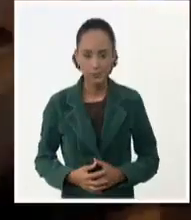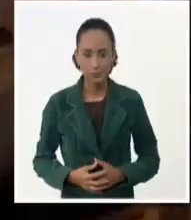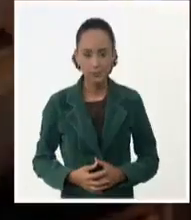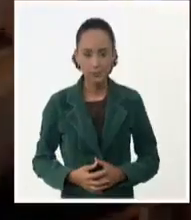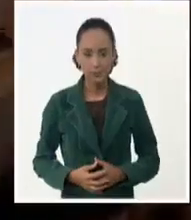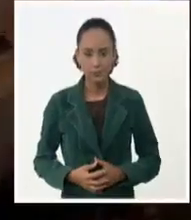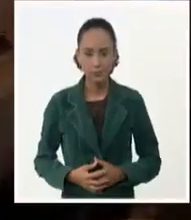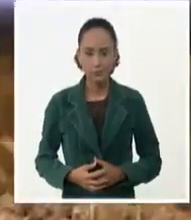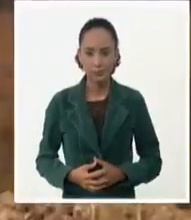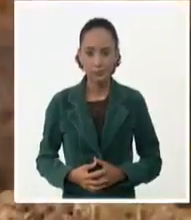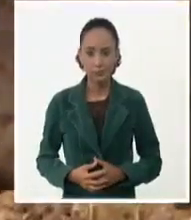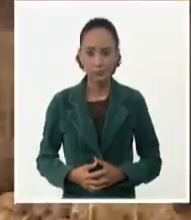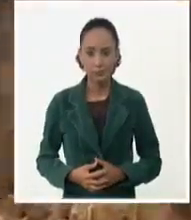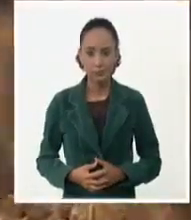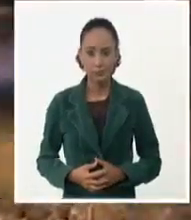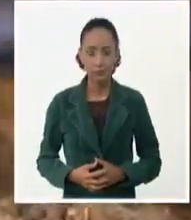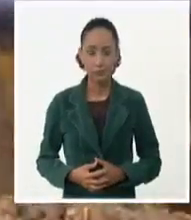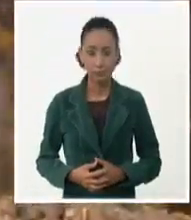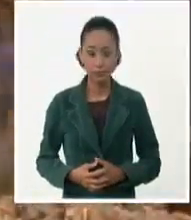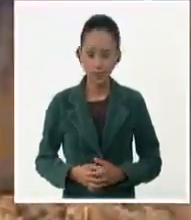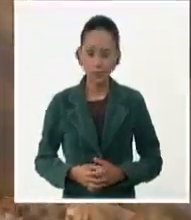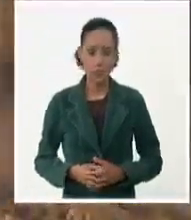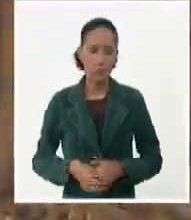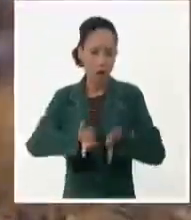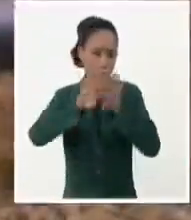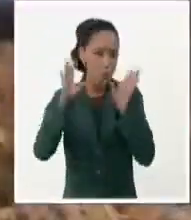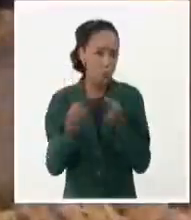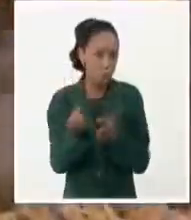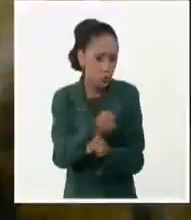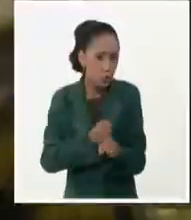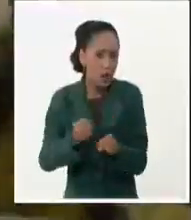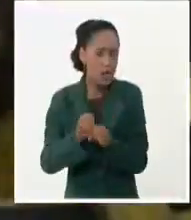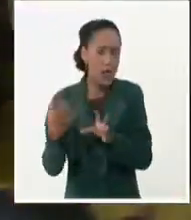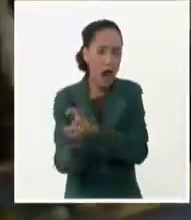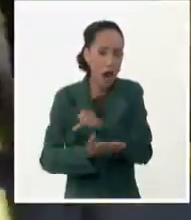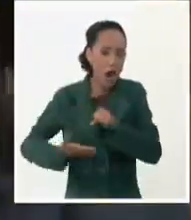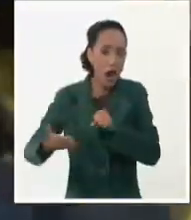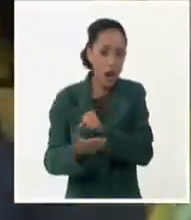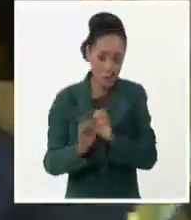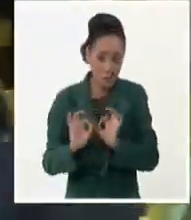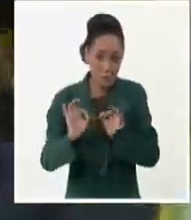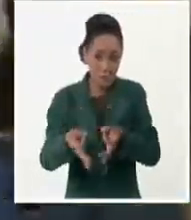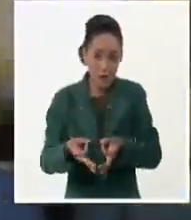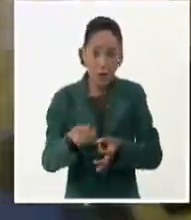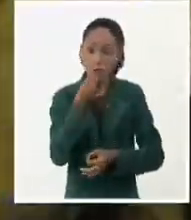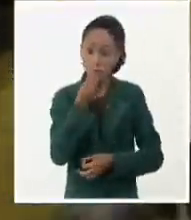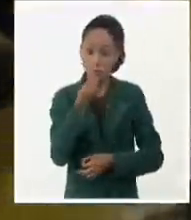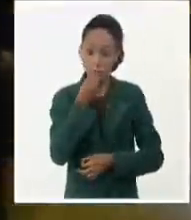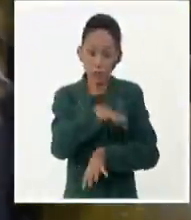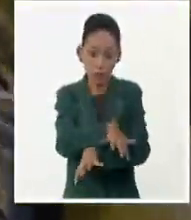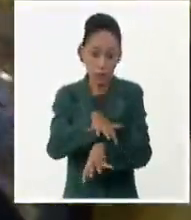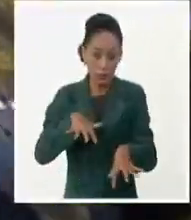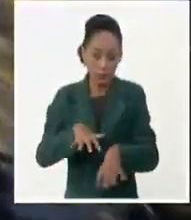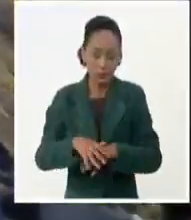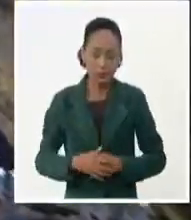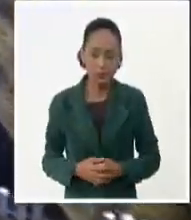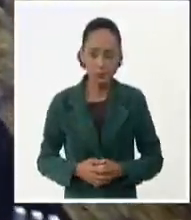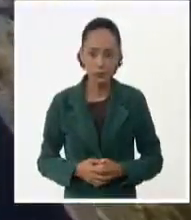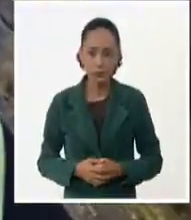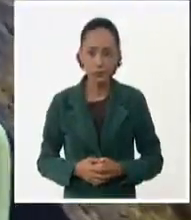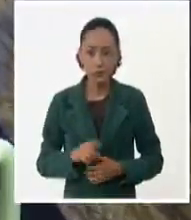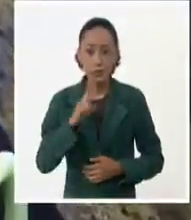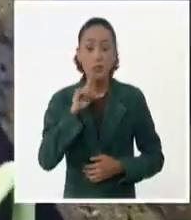Es práctica en el mundo que los derivados de la caña de azúcar se utilicen en la alimentación animal. La contracción de las últimas zafras en Cuba